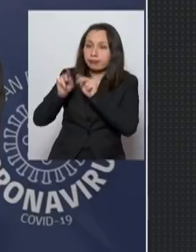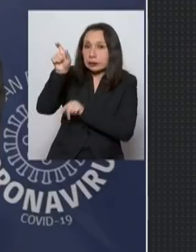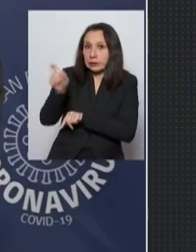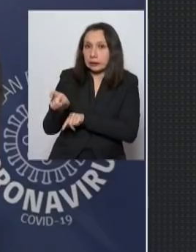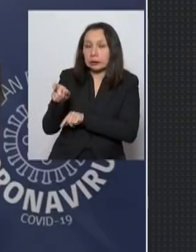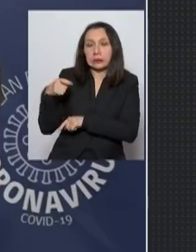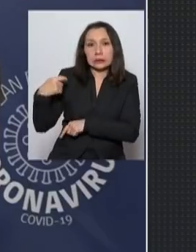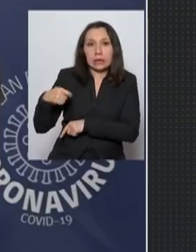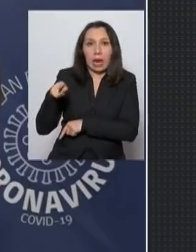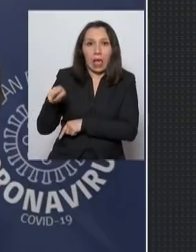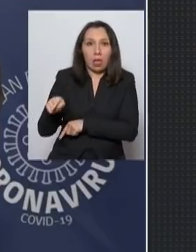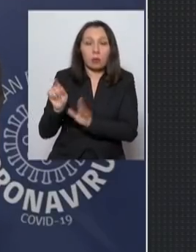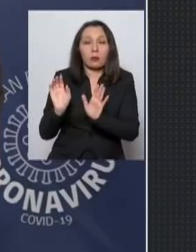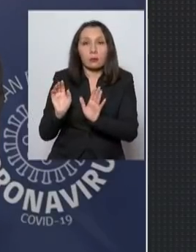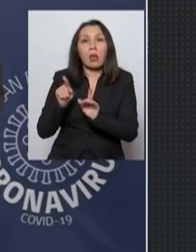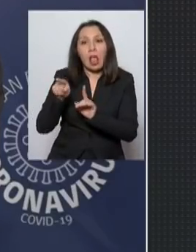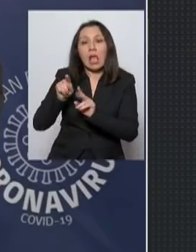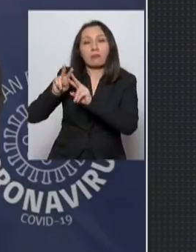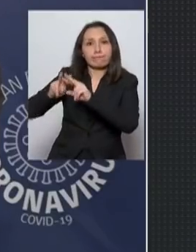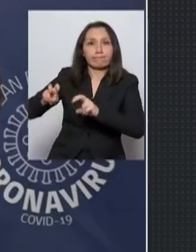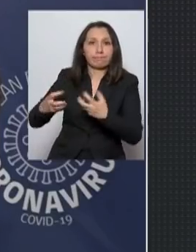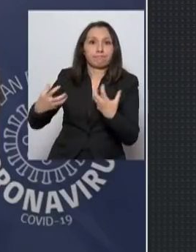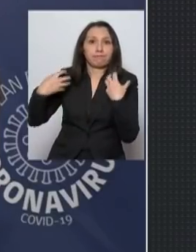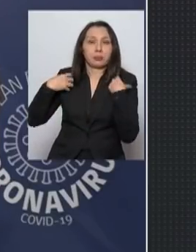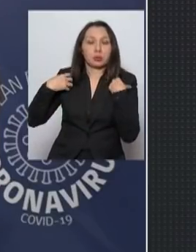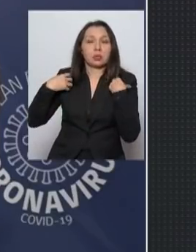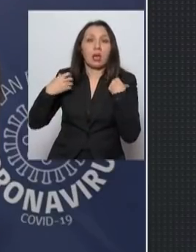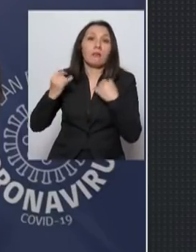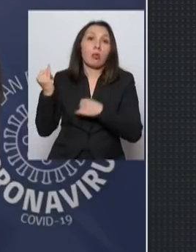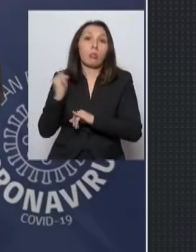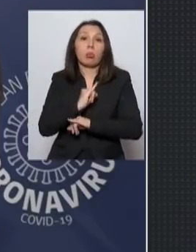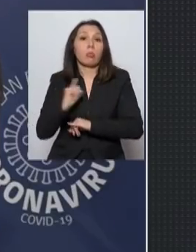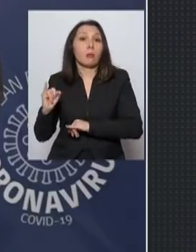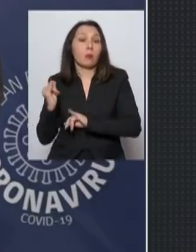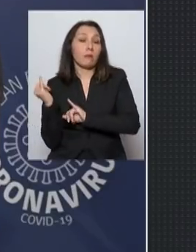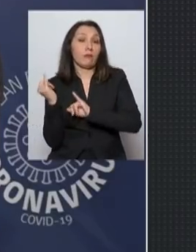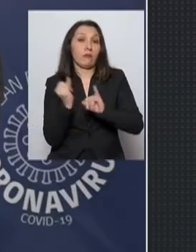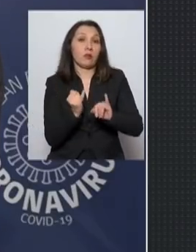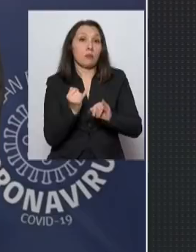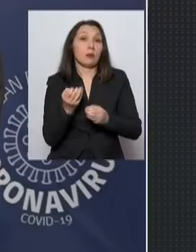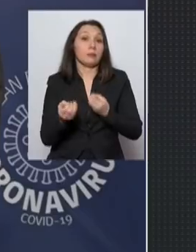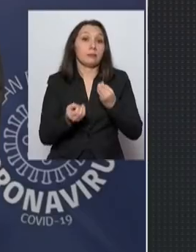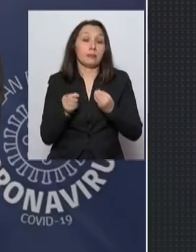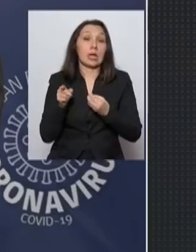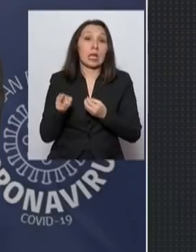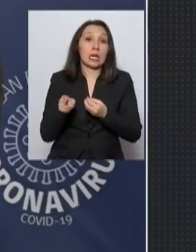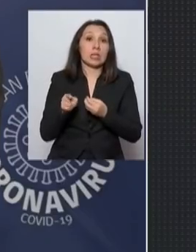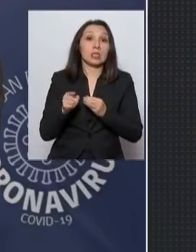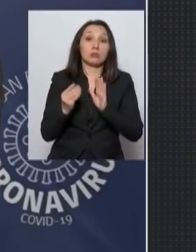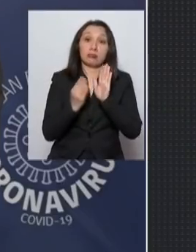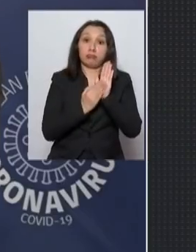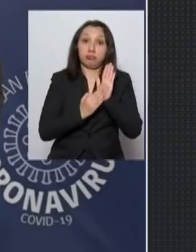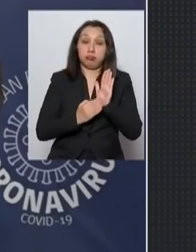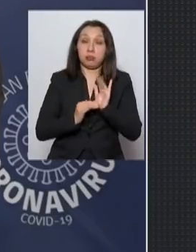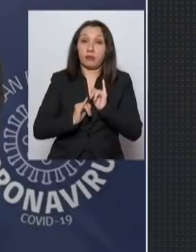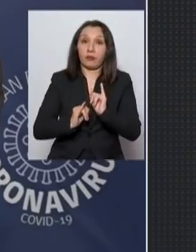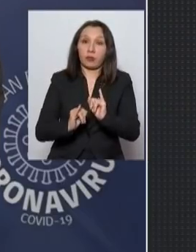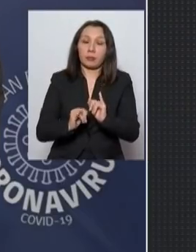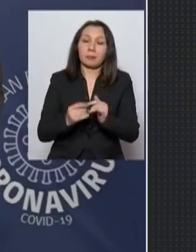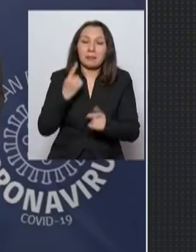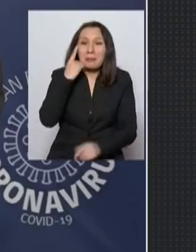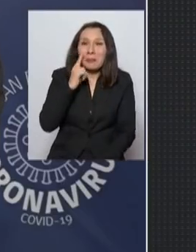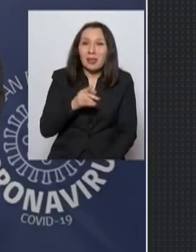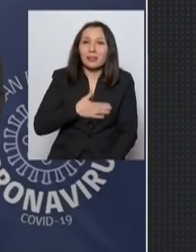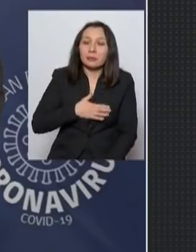ellos son los que tienen que recabar y comunicar si es el caso estos antecedentes. Pero